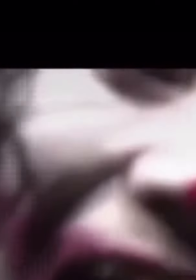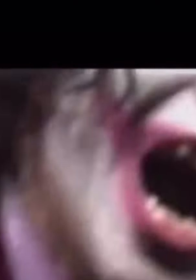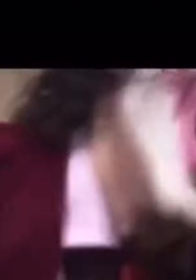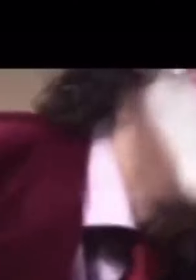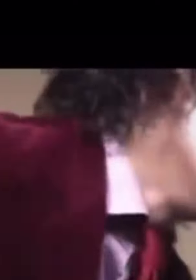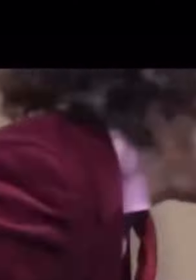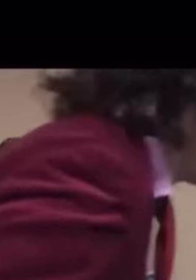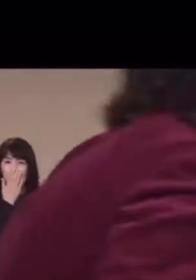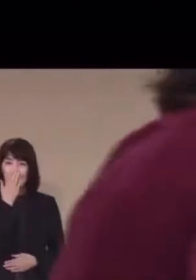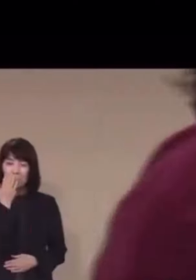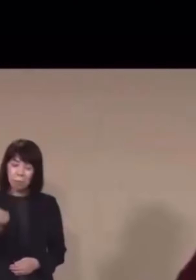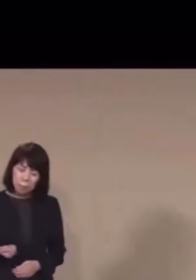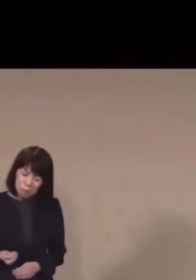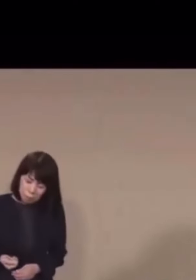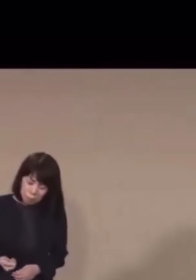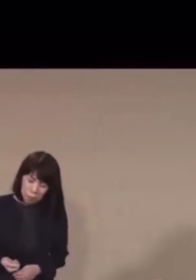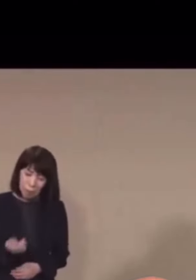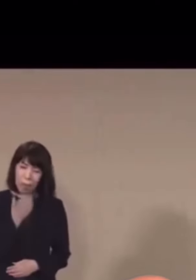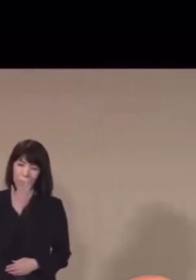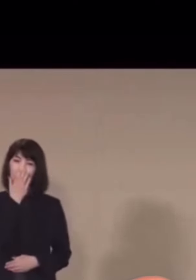No hay nadie al volante.